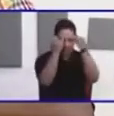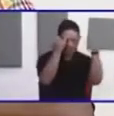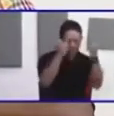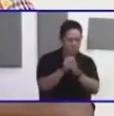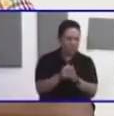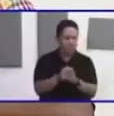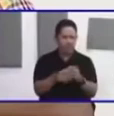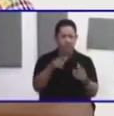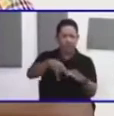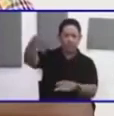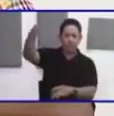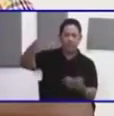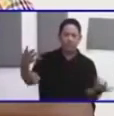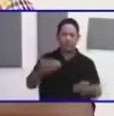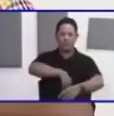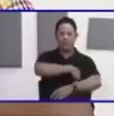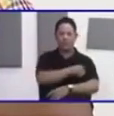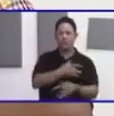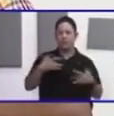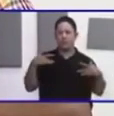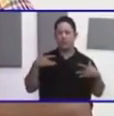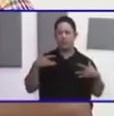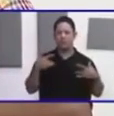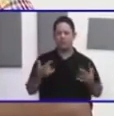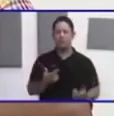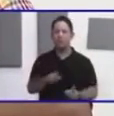al Ministerio de Salud para que sean viabilizados,